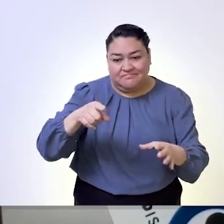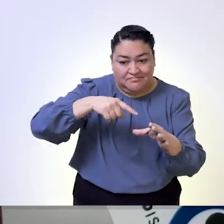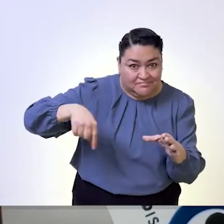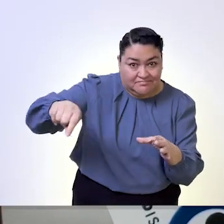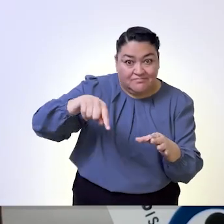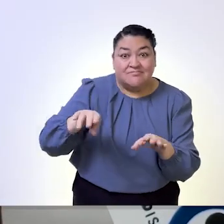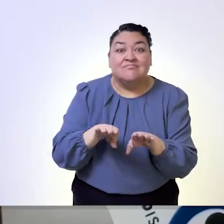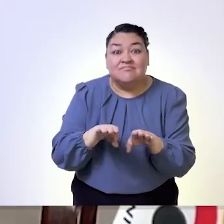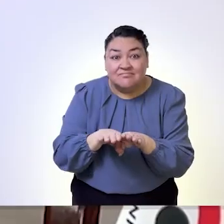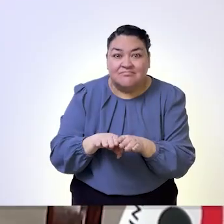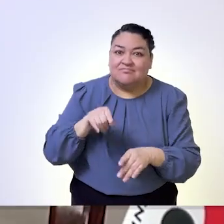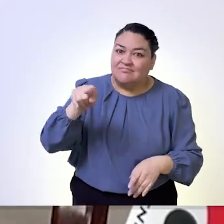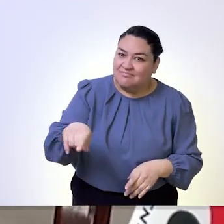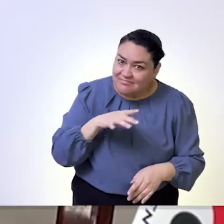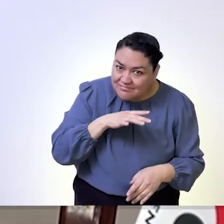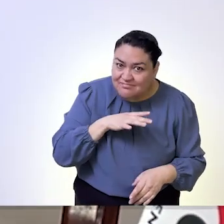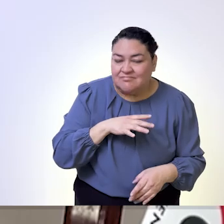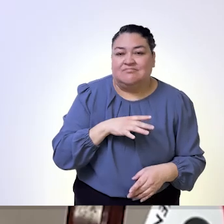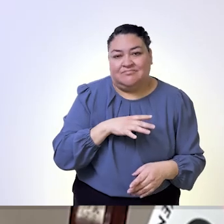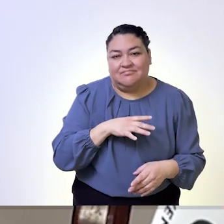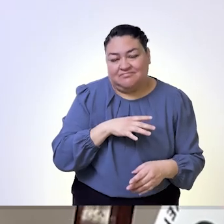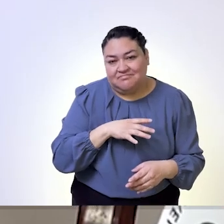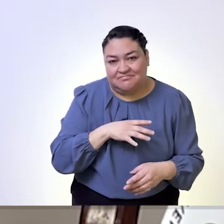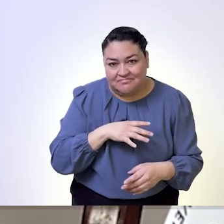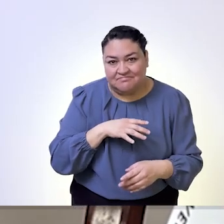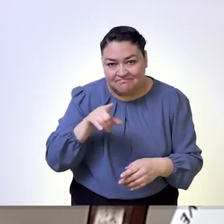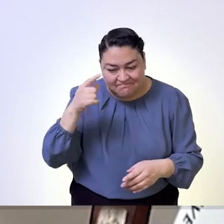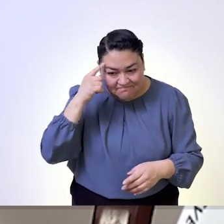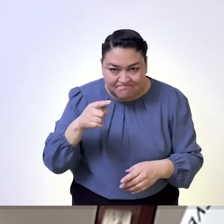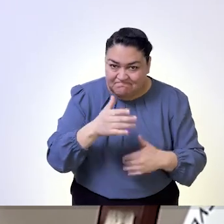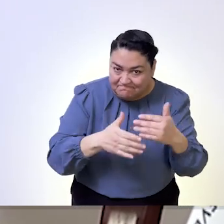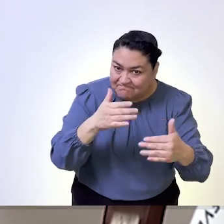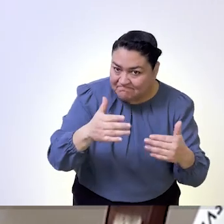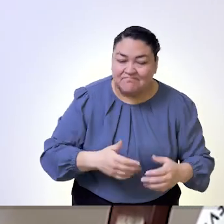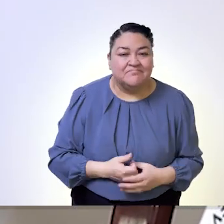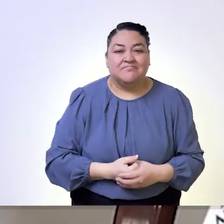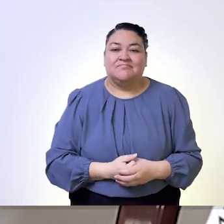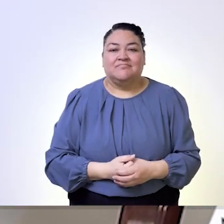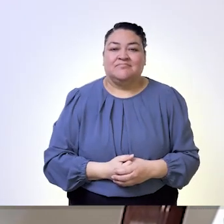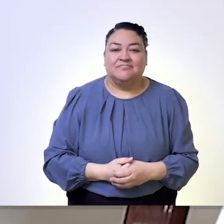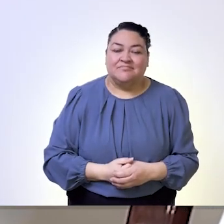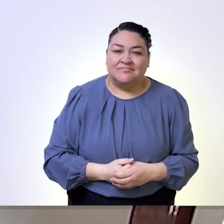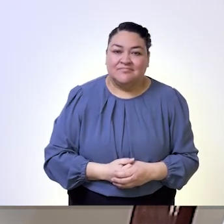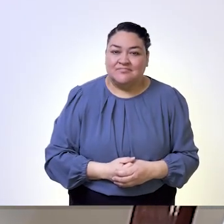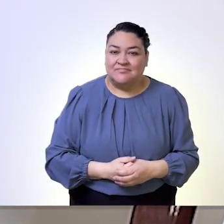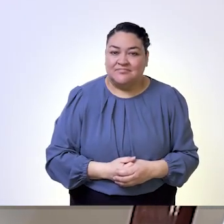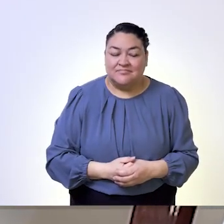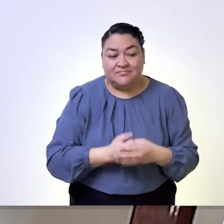reinterpretado pues a través de estas luchas de los propios movimientos de grupos históricamente discriminados.